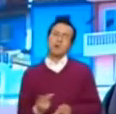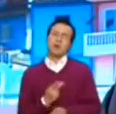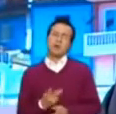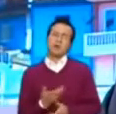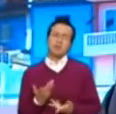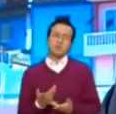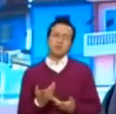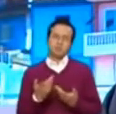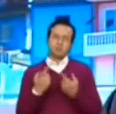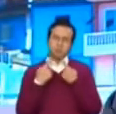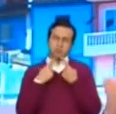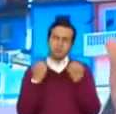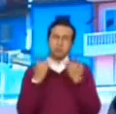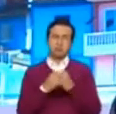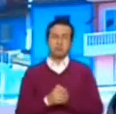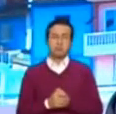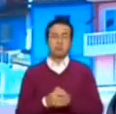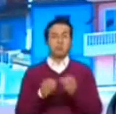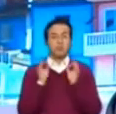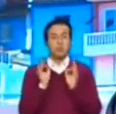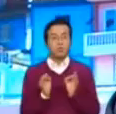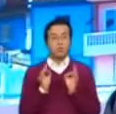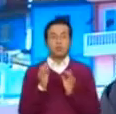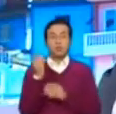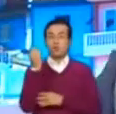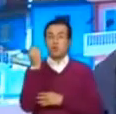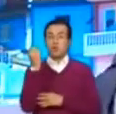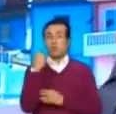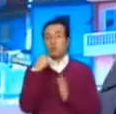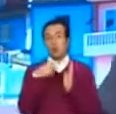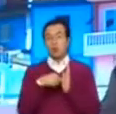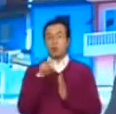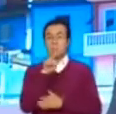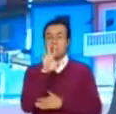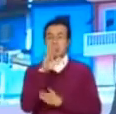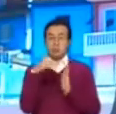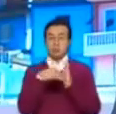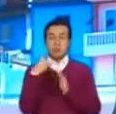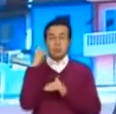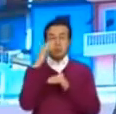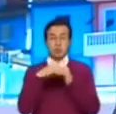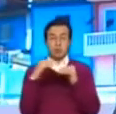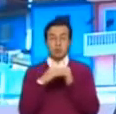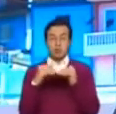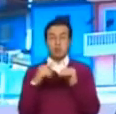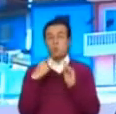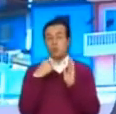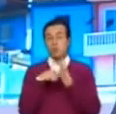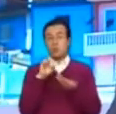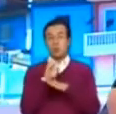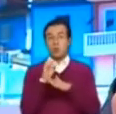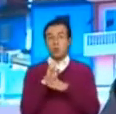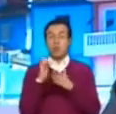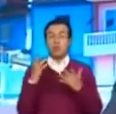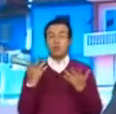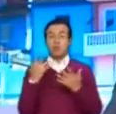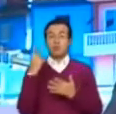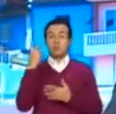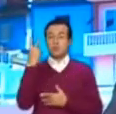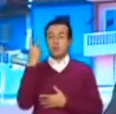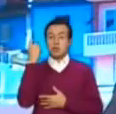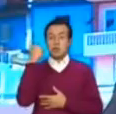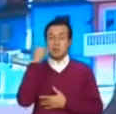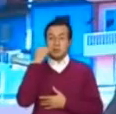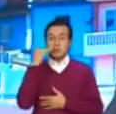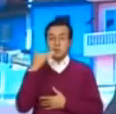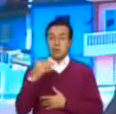como lo señalaba anteriormente. El hecho de dejar de tributar, por ejemplo, estos 25 mil millones de dólares en el caso del Ecuador en los últimos 10